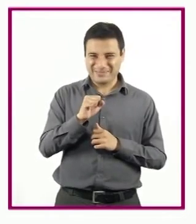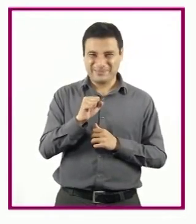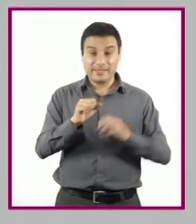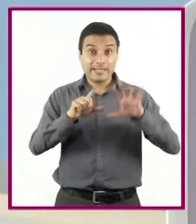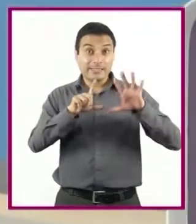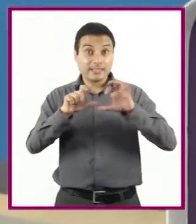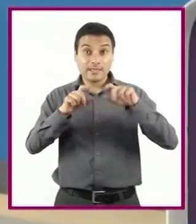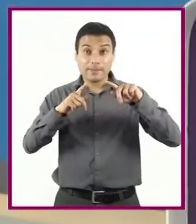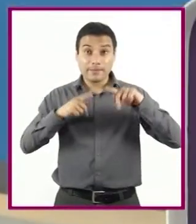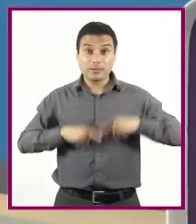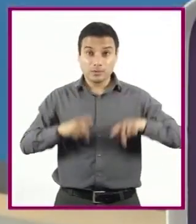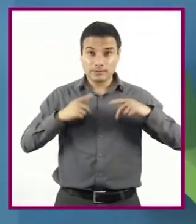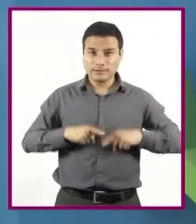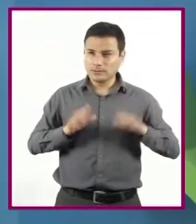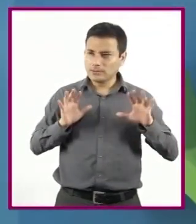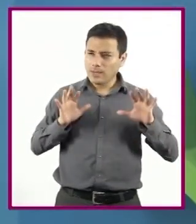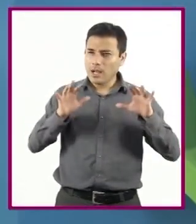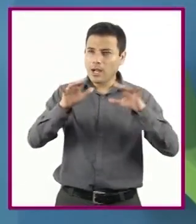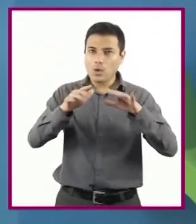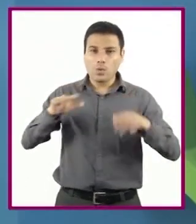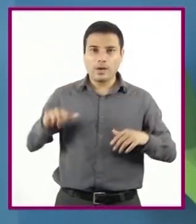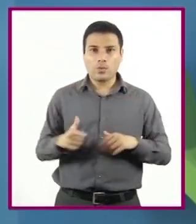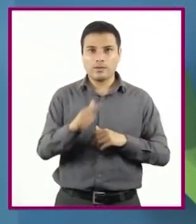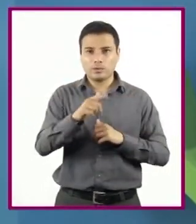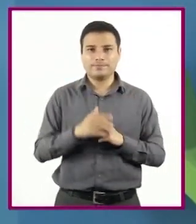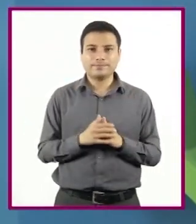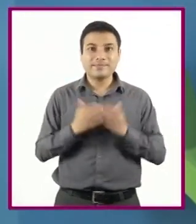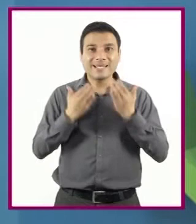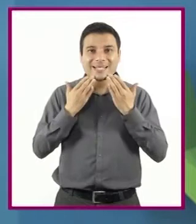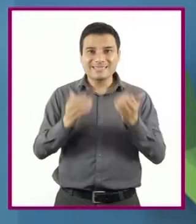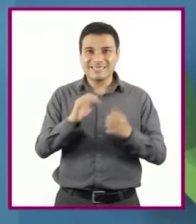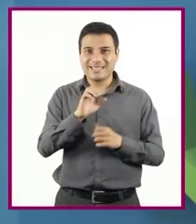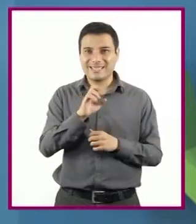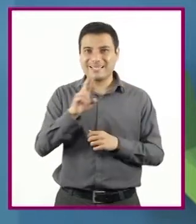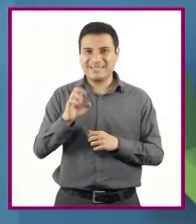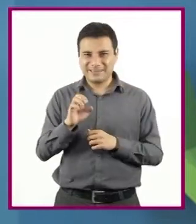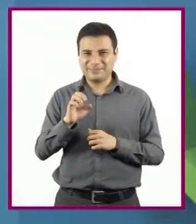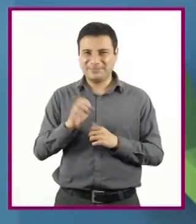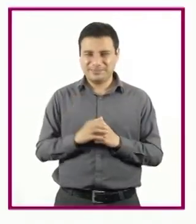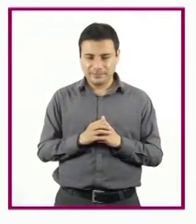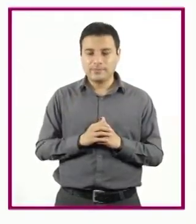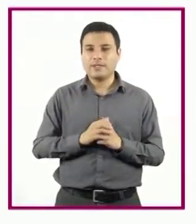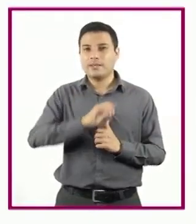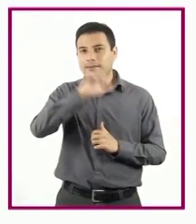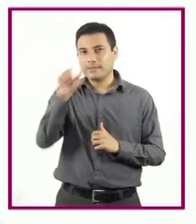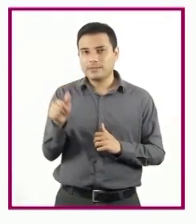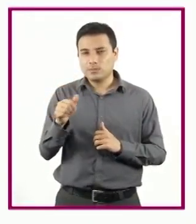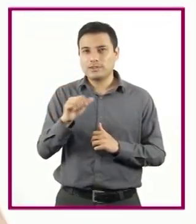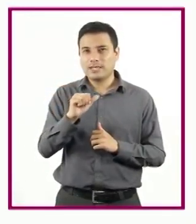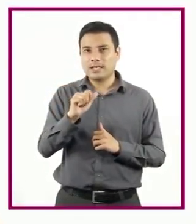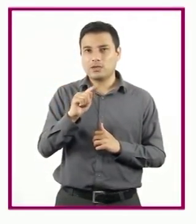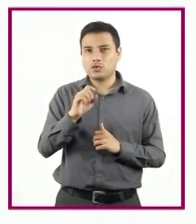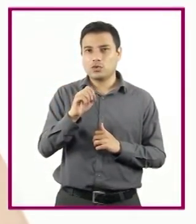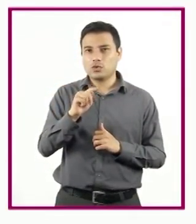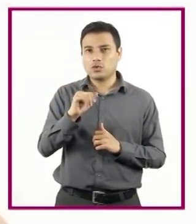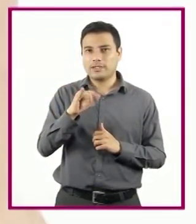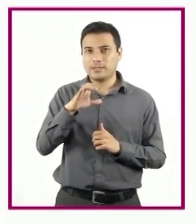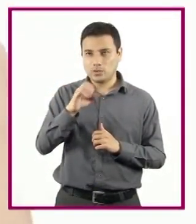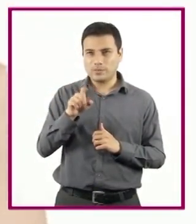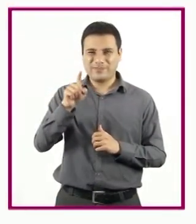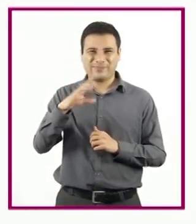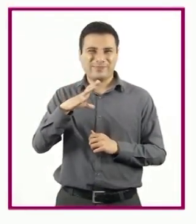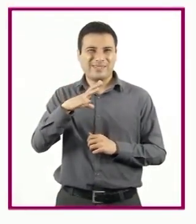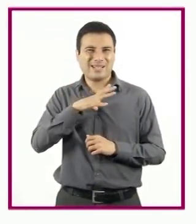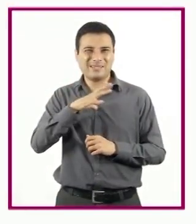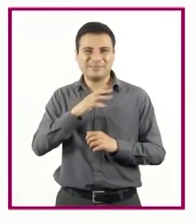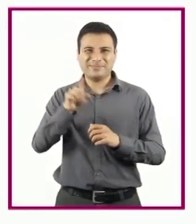rumbo a Guanajuato. Pasaron por la hacienda de la R y en Atotonilco Hidalgo tomó como pendón la imagen de la Virgen